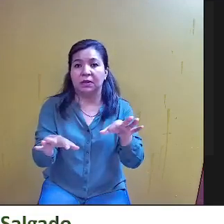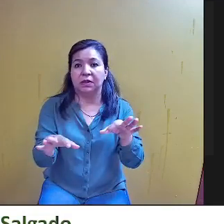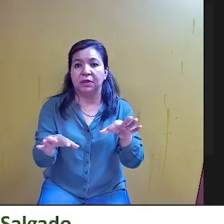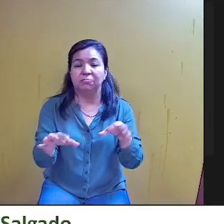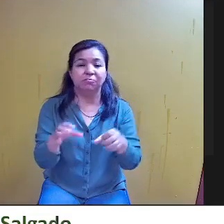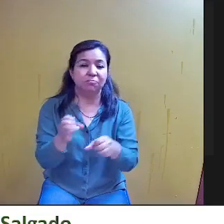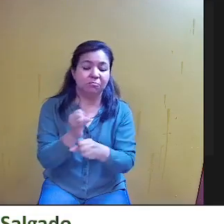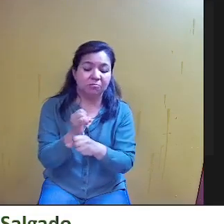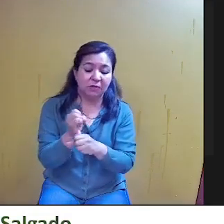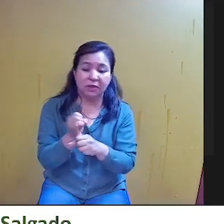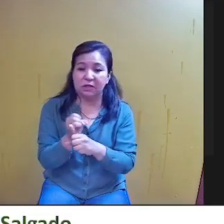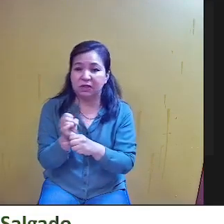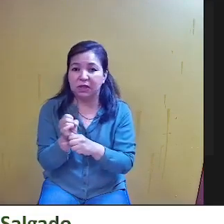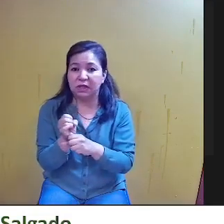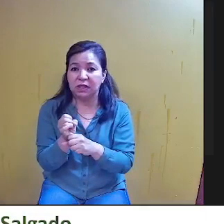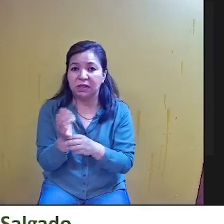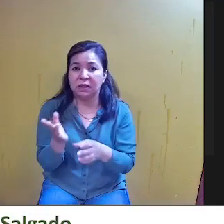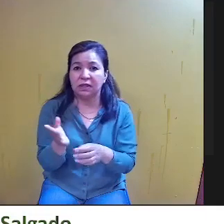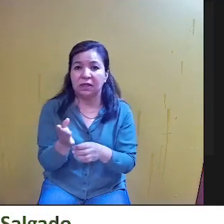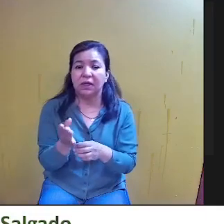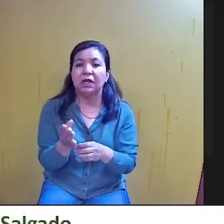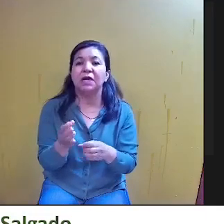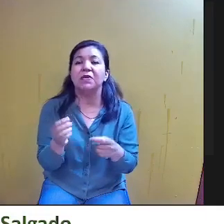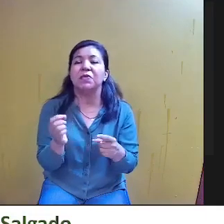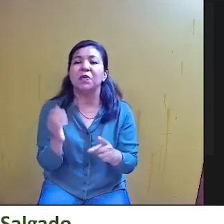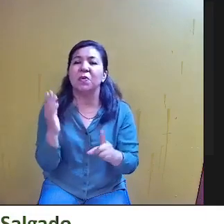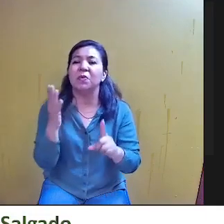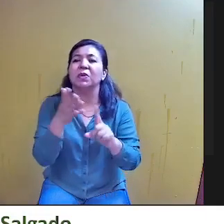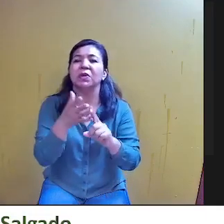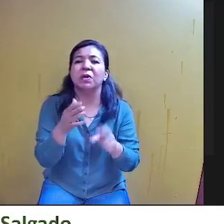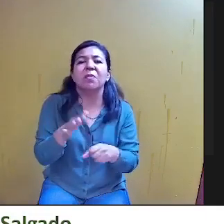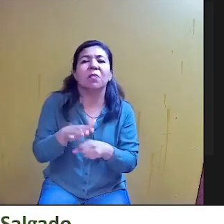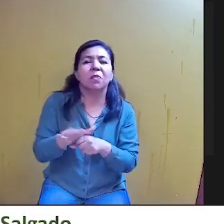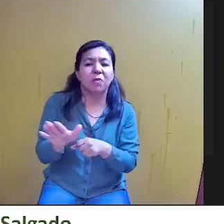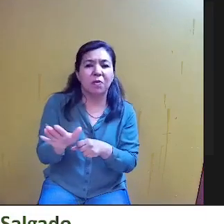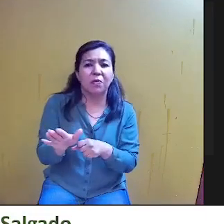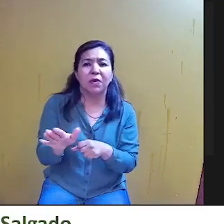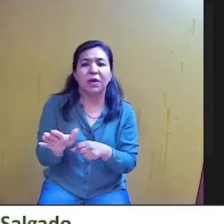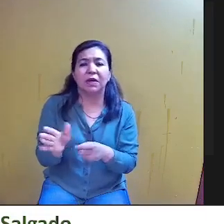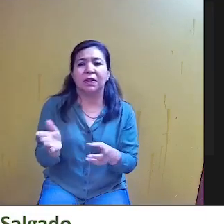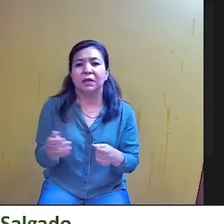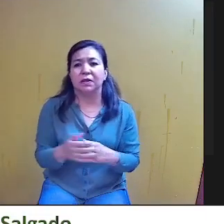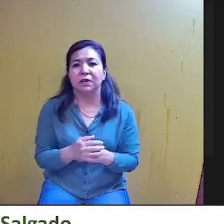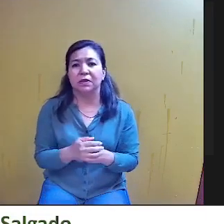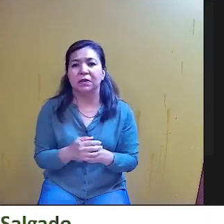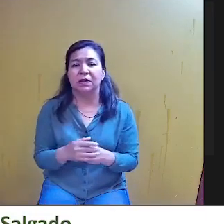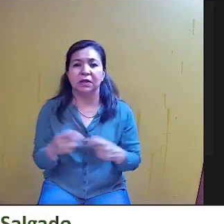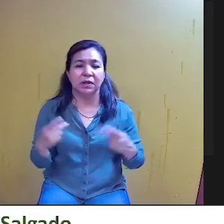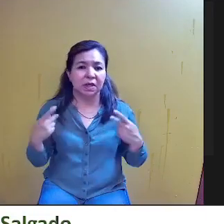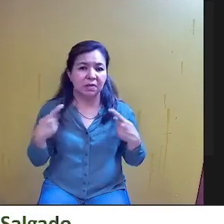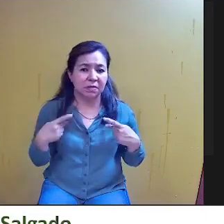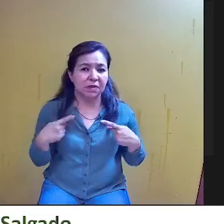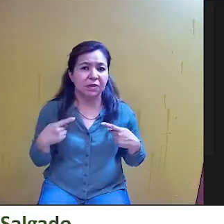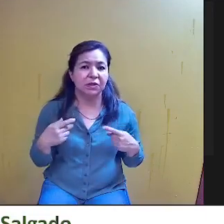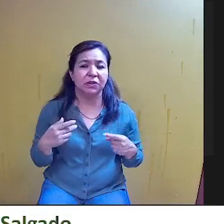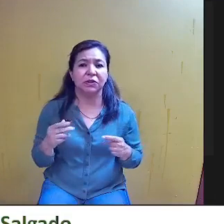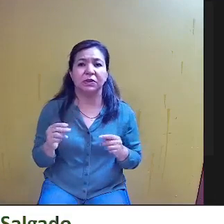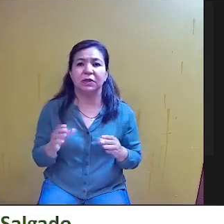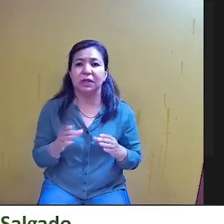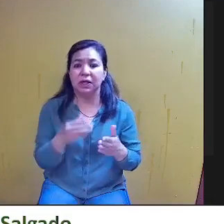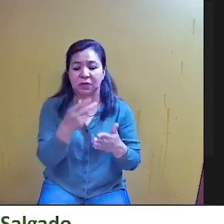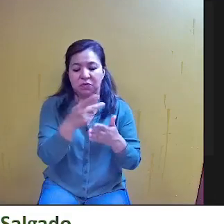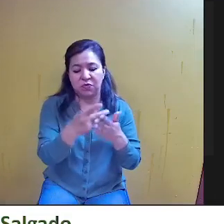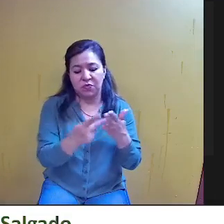análisis probabilístico de su finalidad, considerando tanto la centralidad del sujeto como aquellos elementos que